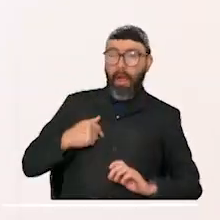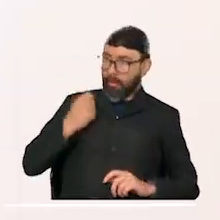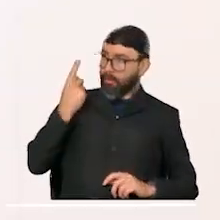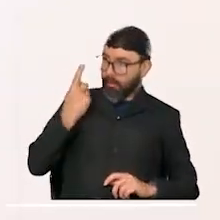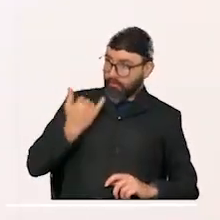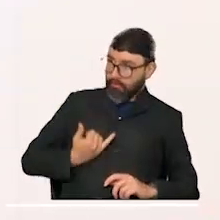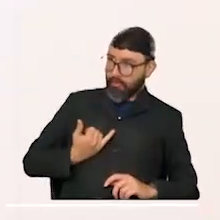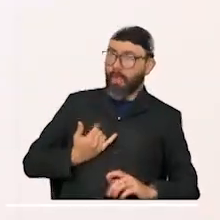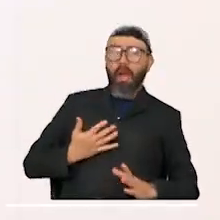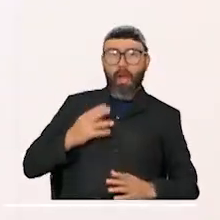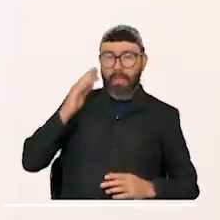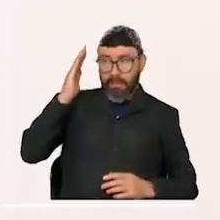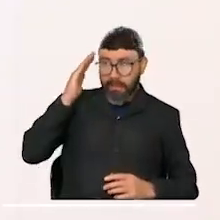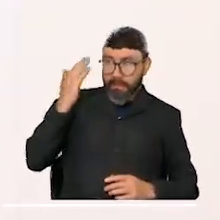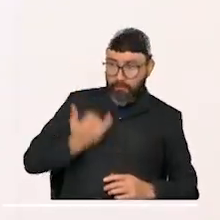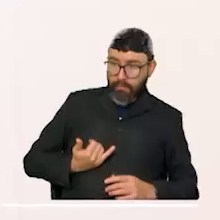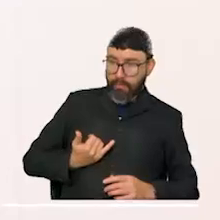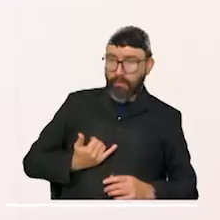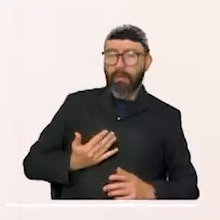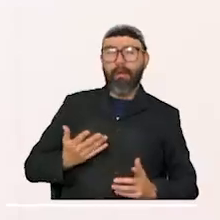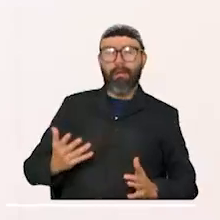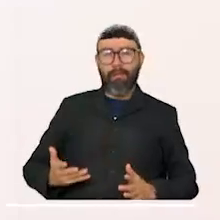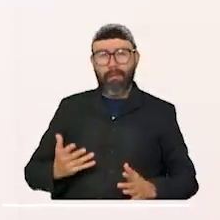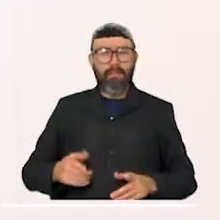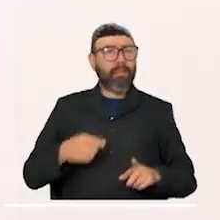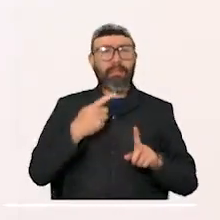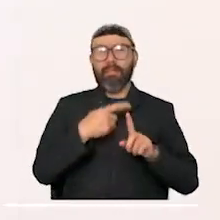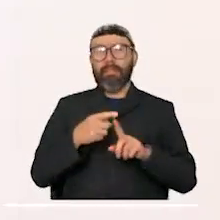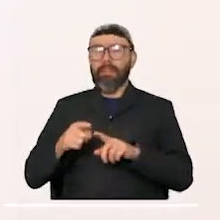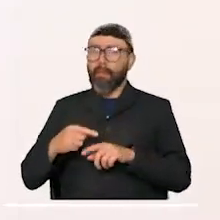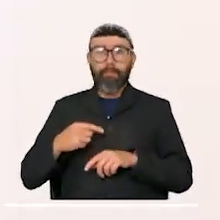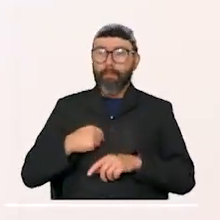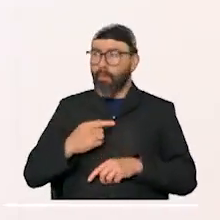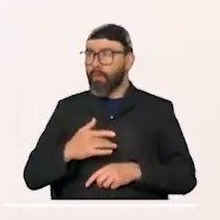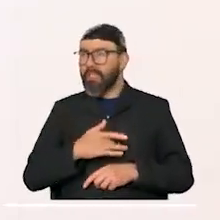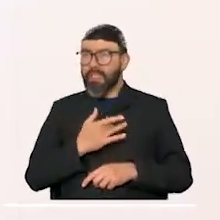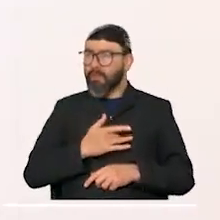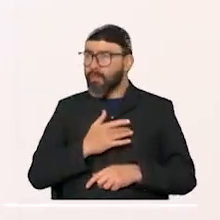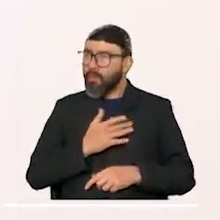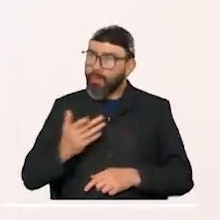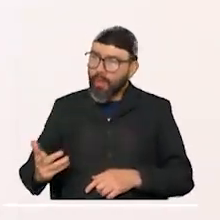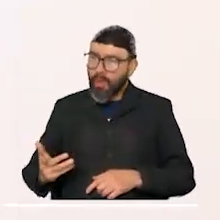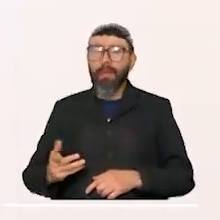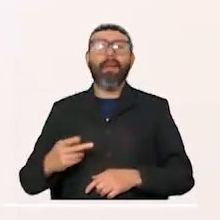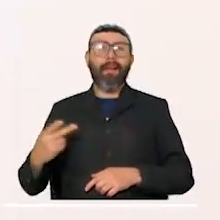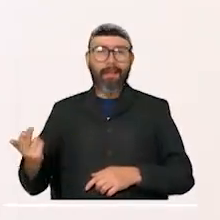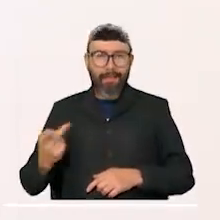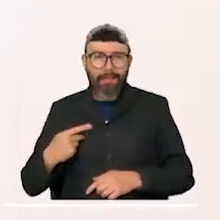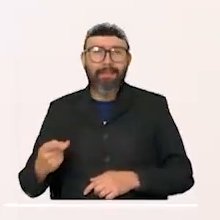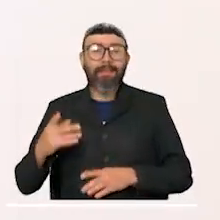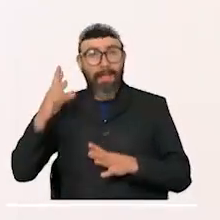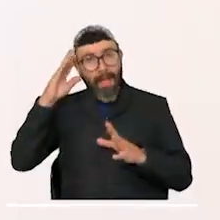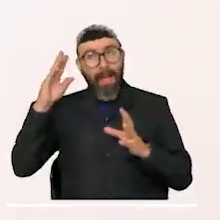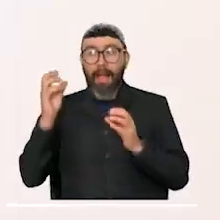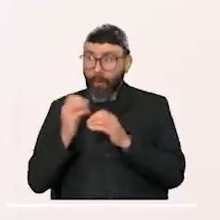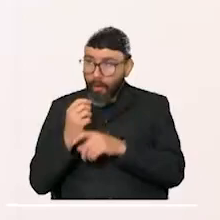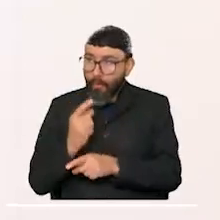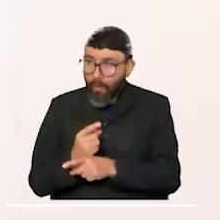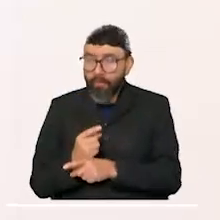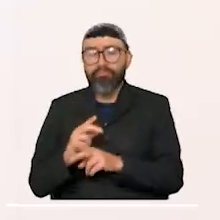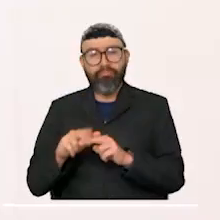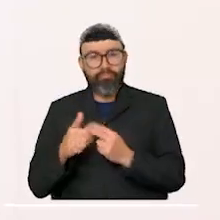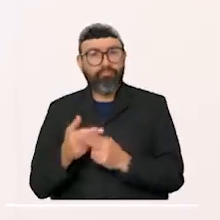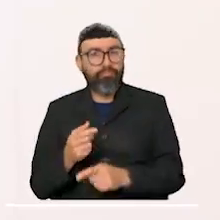sepa Digamos como las formas en las que yo siento placer y que ambos estemos de acuerdo en esa relación sexual